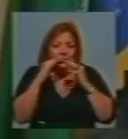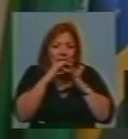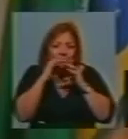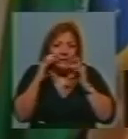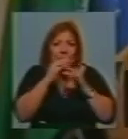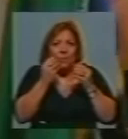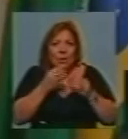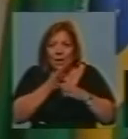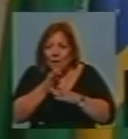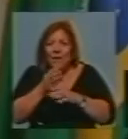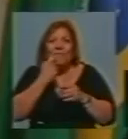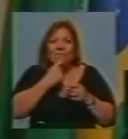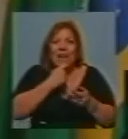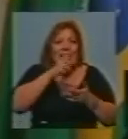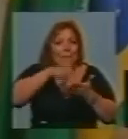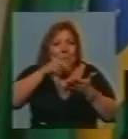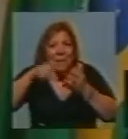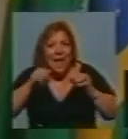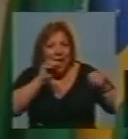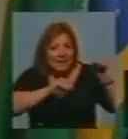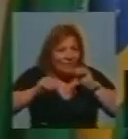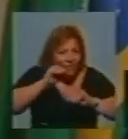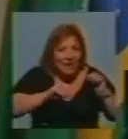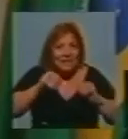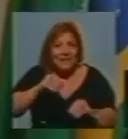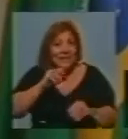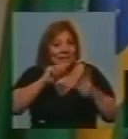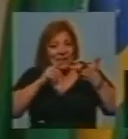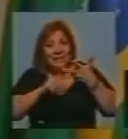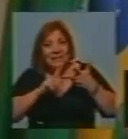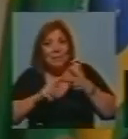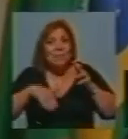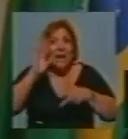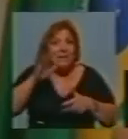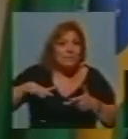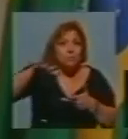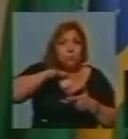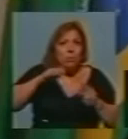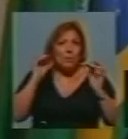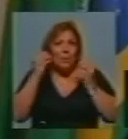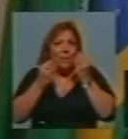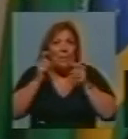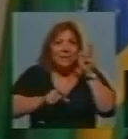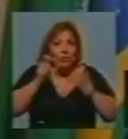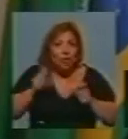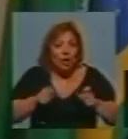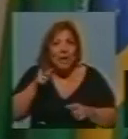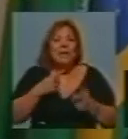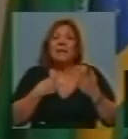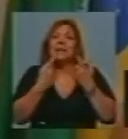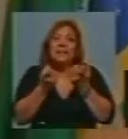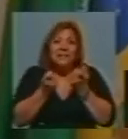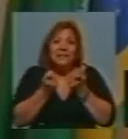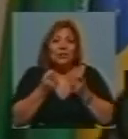bloqueada por la falta de planificación. Salvador es la tercera ciudad con más población de Brasil y necesita un sistema de